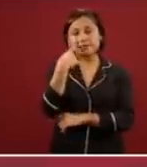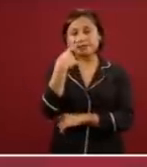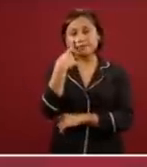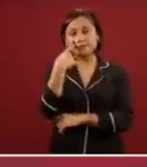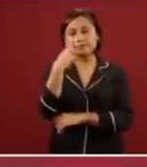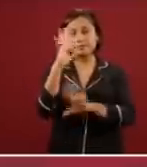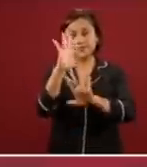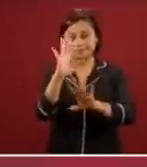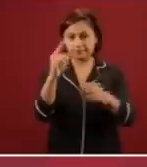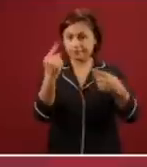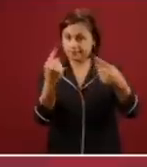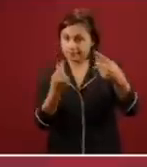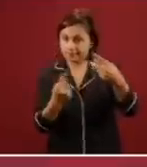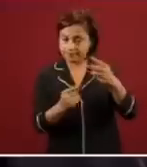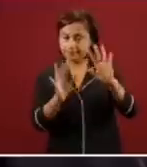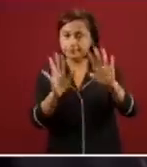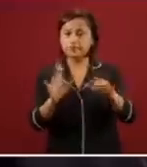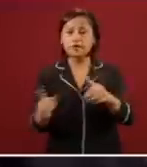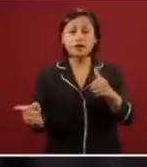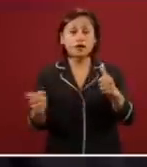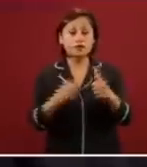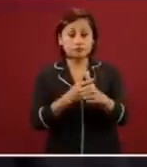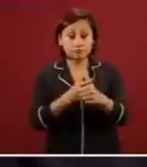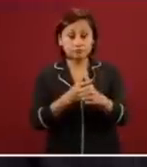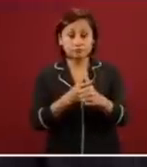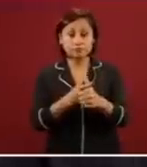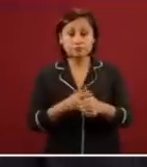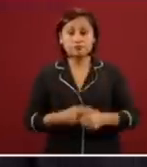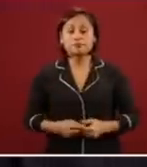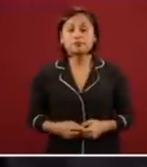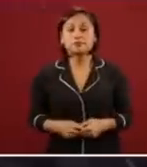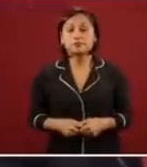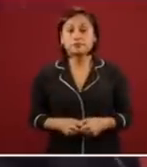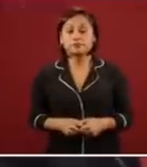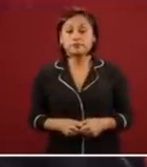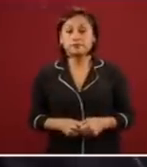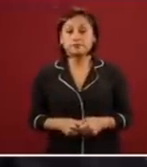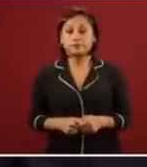algunas cosas. Primero, que